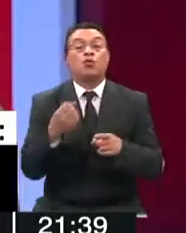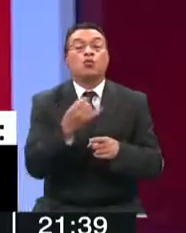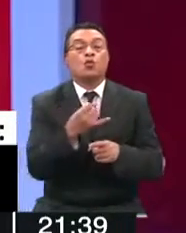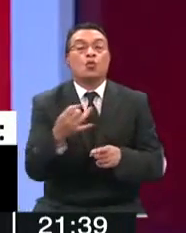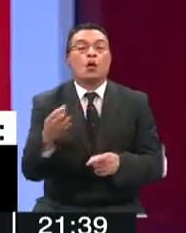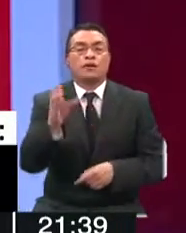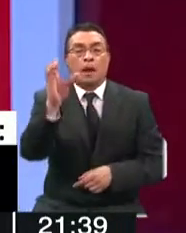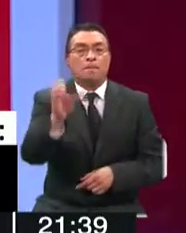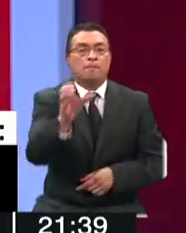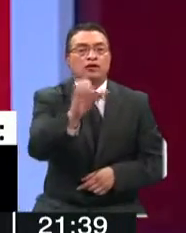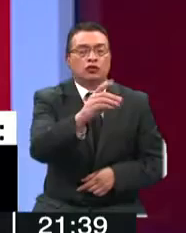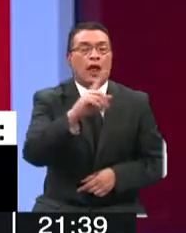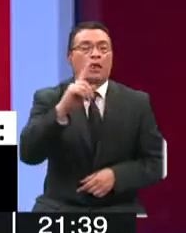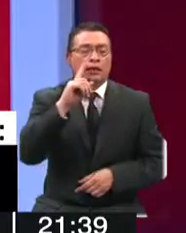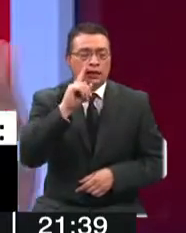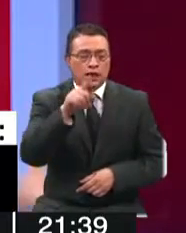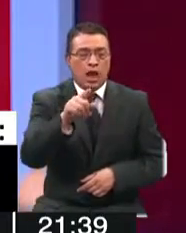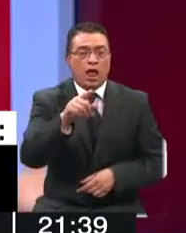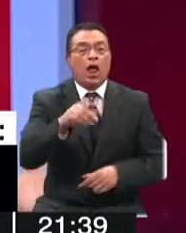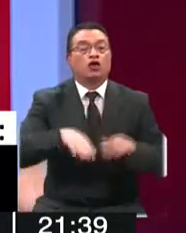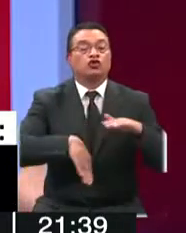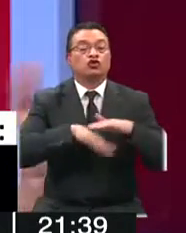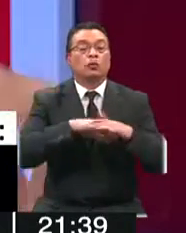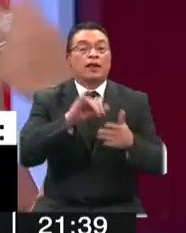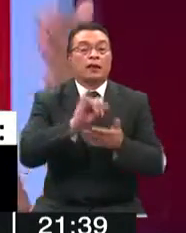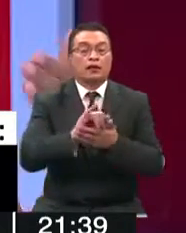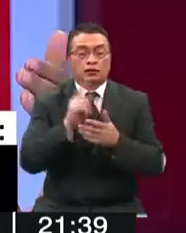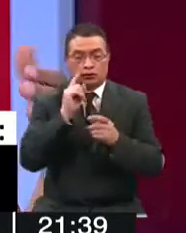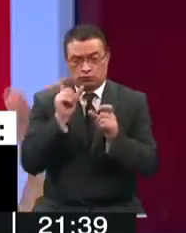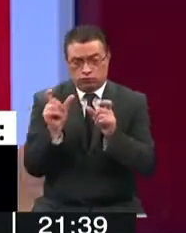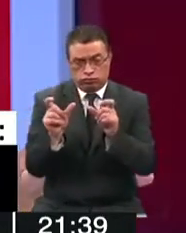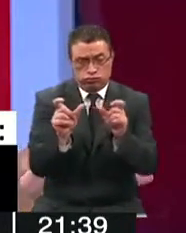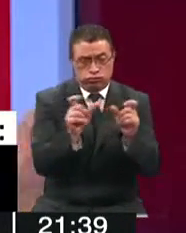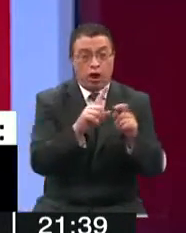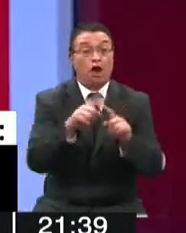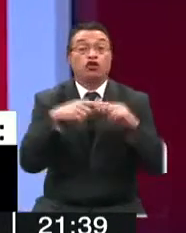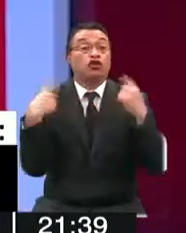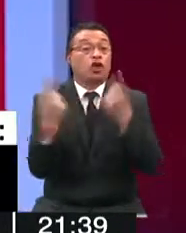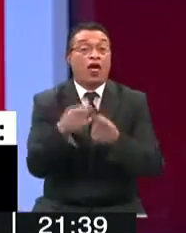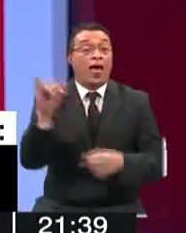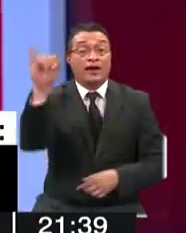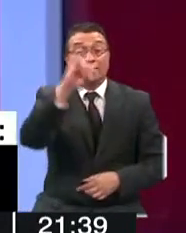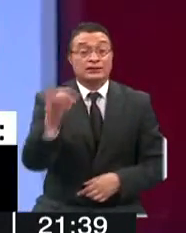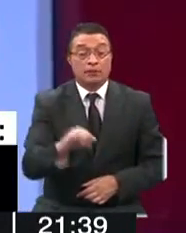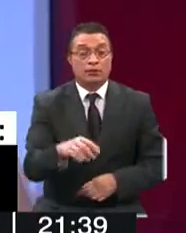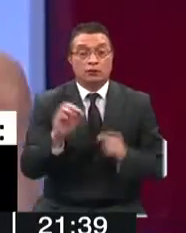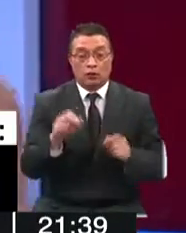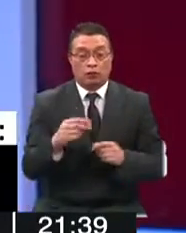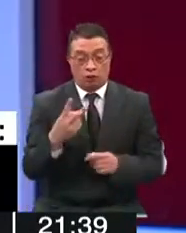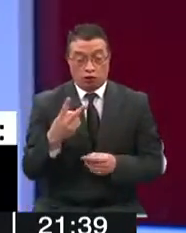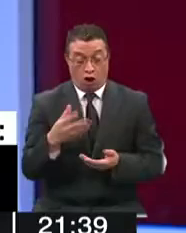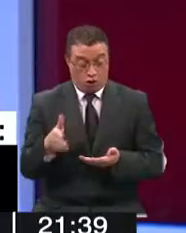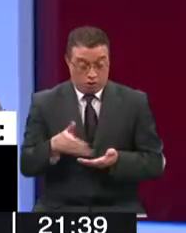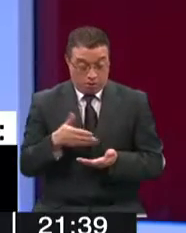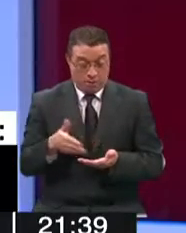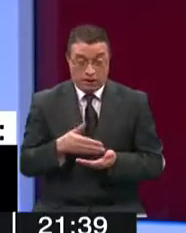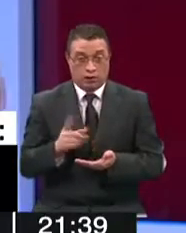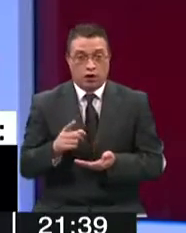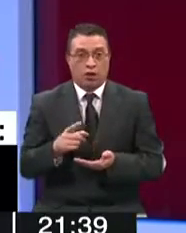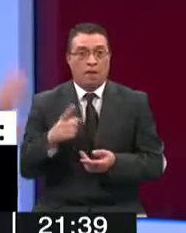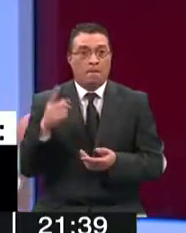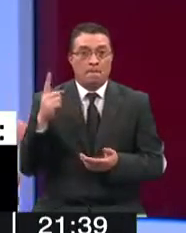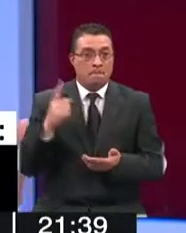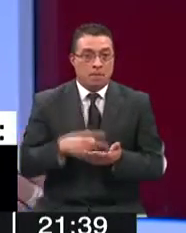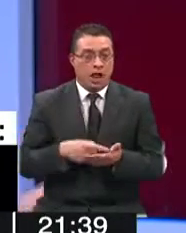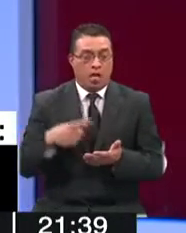la superintendencia para fiscalizar todas las ISAPRES que hay? Porque esto de estados financieros no es como que la gente piense, son dos páginas. O sea, son miles de miles o